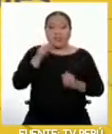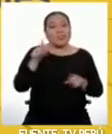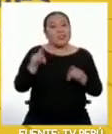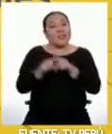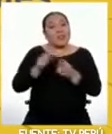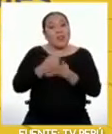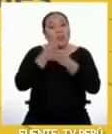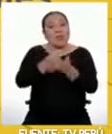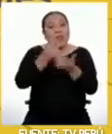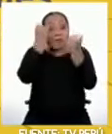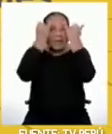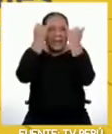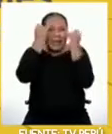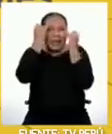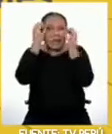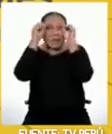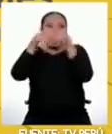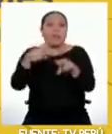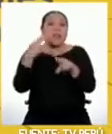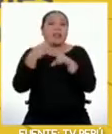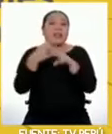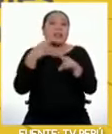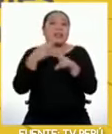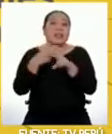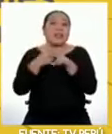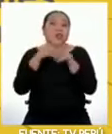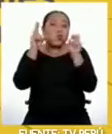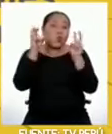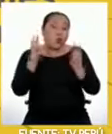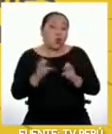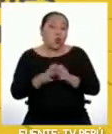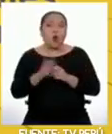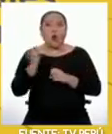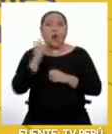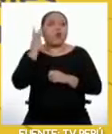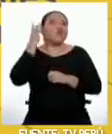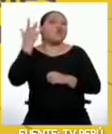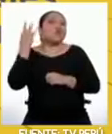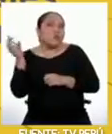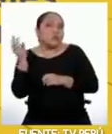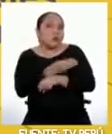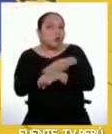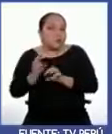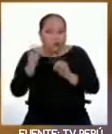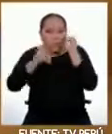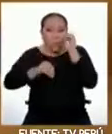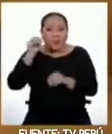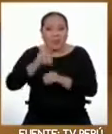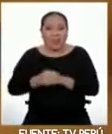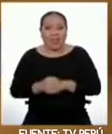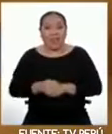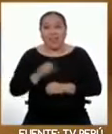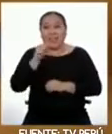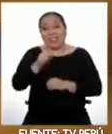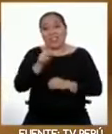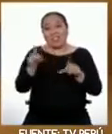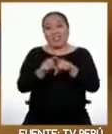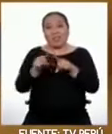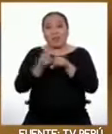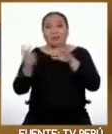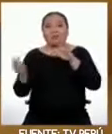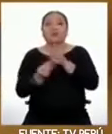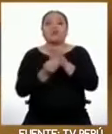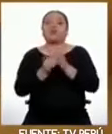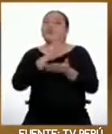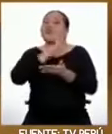dar algunas ideas para el título o para los recursos visuales o de sonido que quieres incluir en tu historia. Eso incluye toda